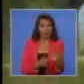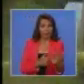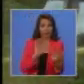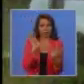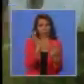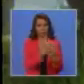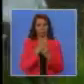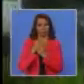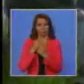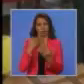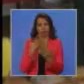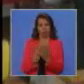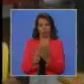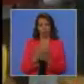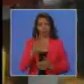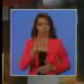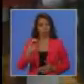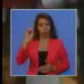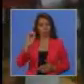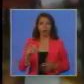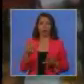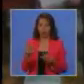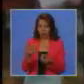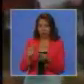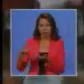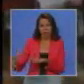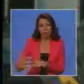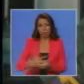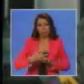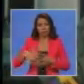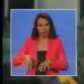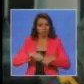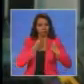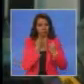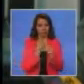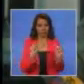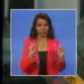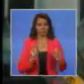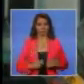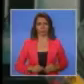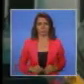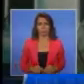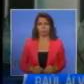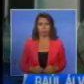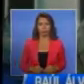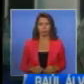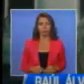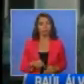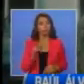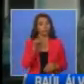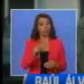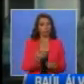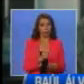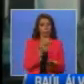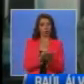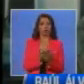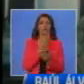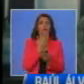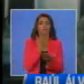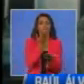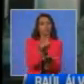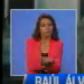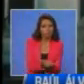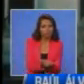recuperación del 50% del dinero aproximadamente Elo que se encontraba boca arriba y